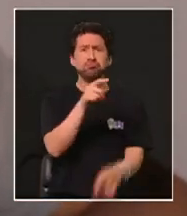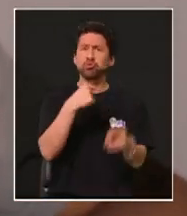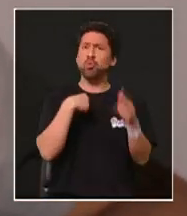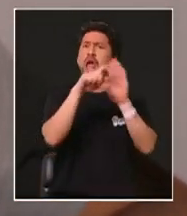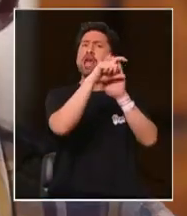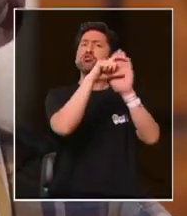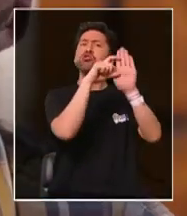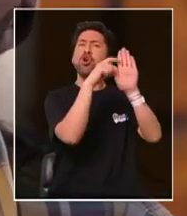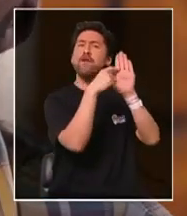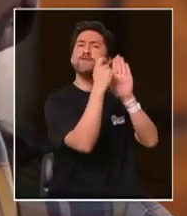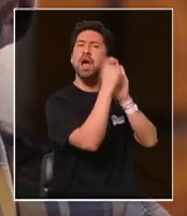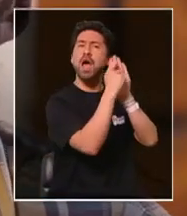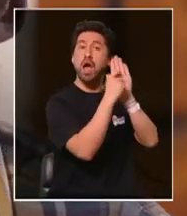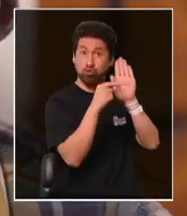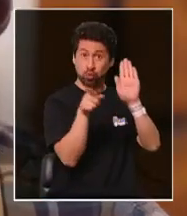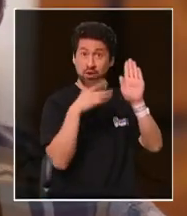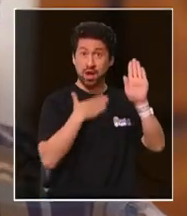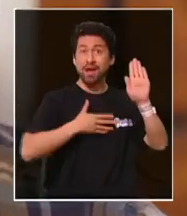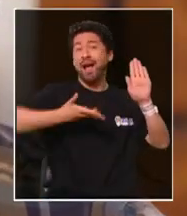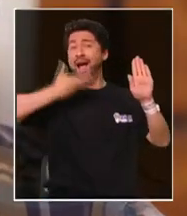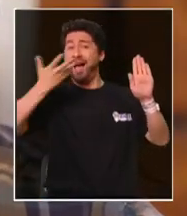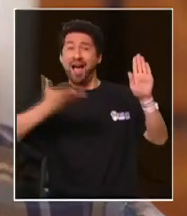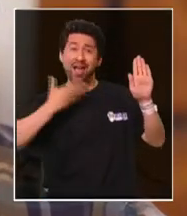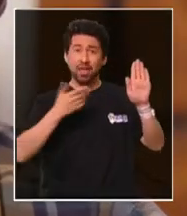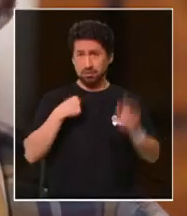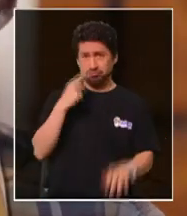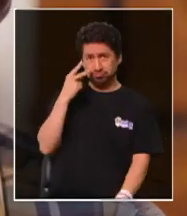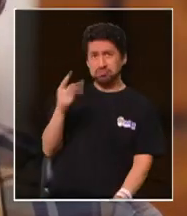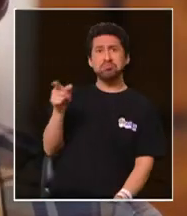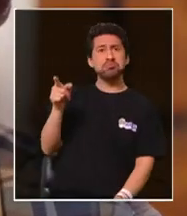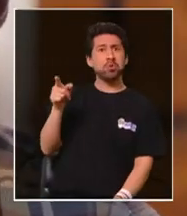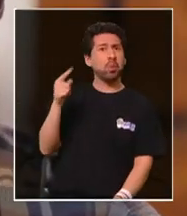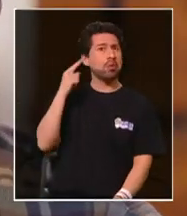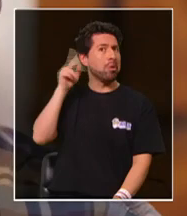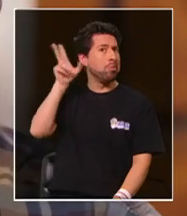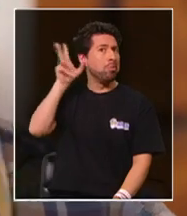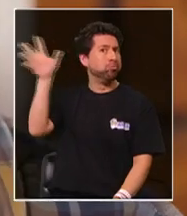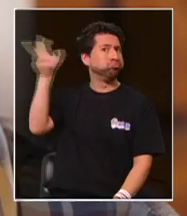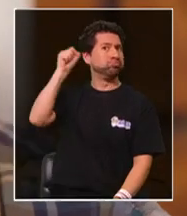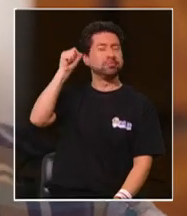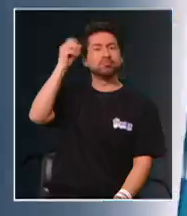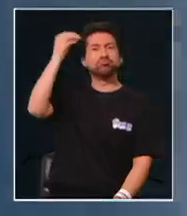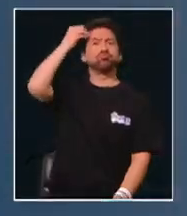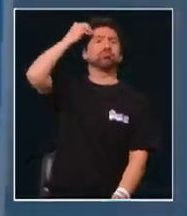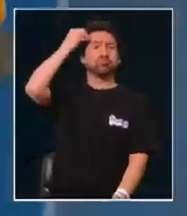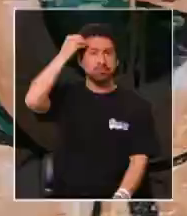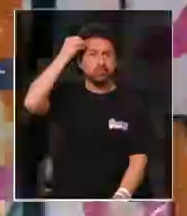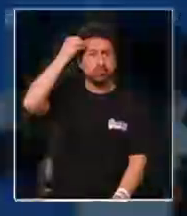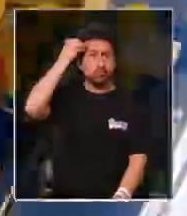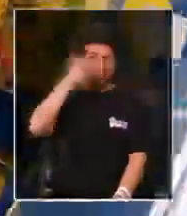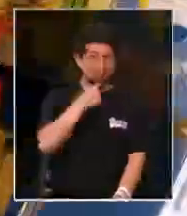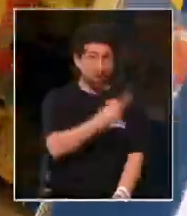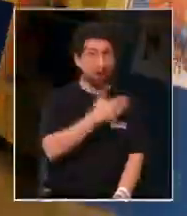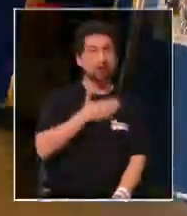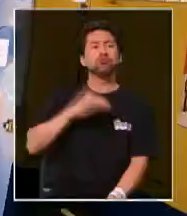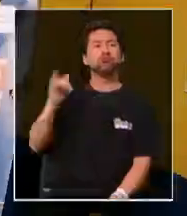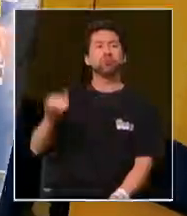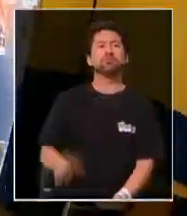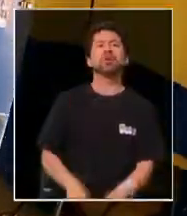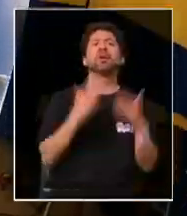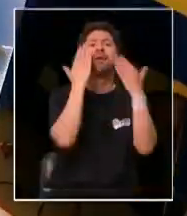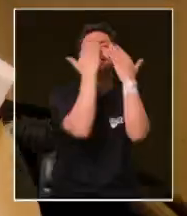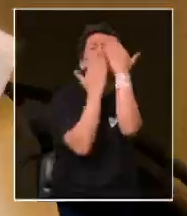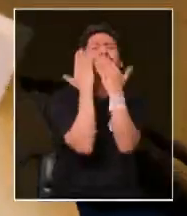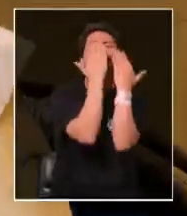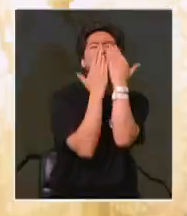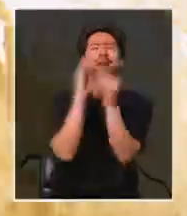estrofa, ¿tú la cantarías? Porque yo veo que tú escucháis una letra y te la aprendí. Ya, me dijo. Me lavo la carita y